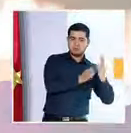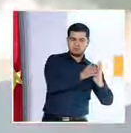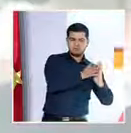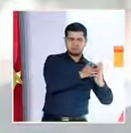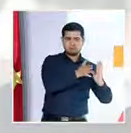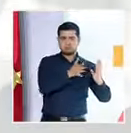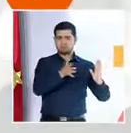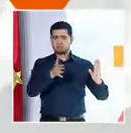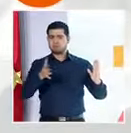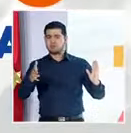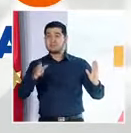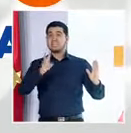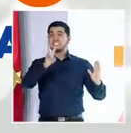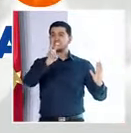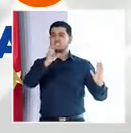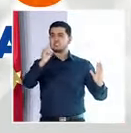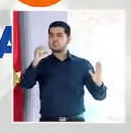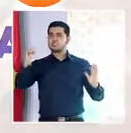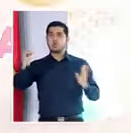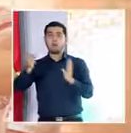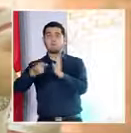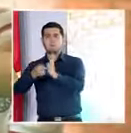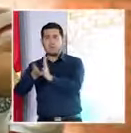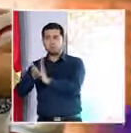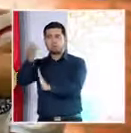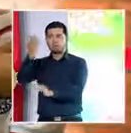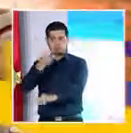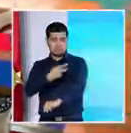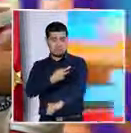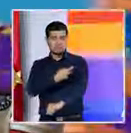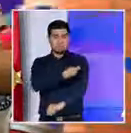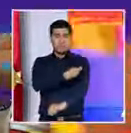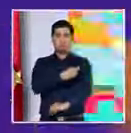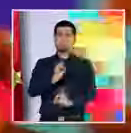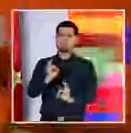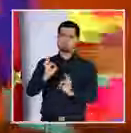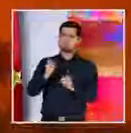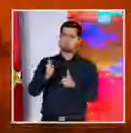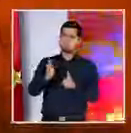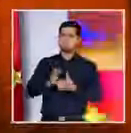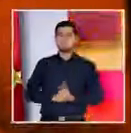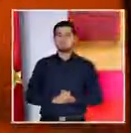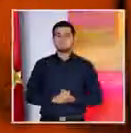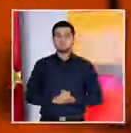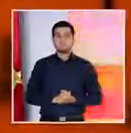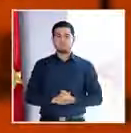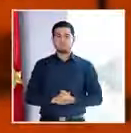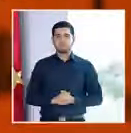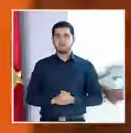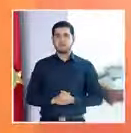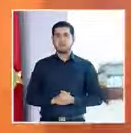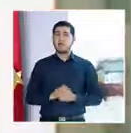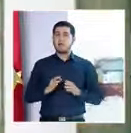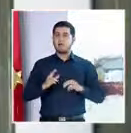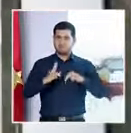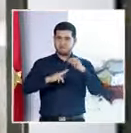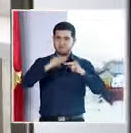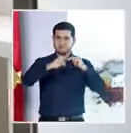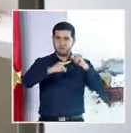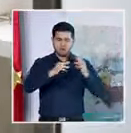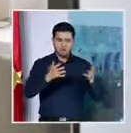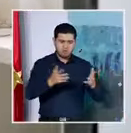un total de 701 mil dosis de vacunas. En el fortalecimiento de la infraestructura al departamento, le